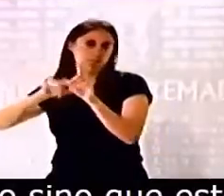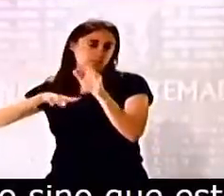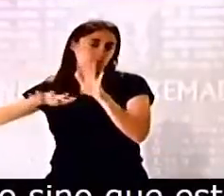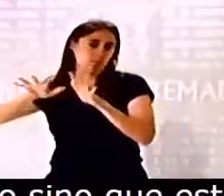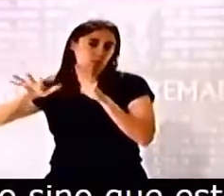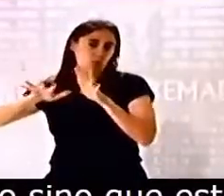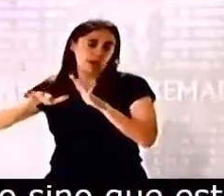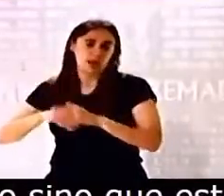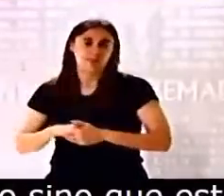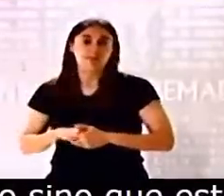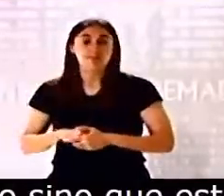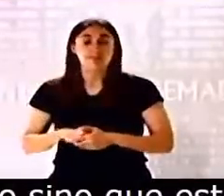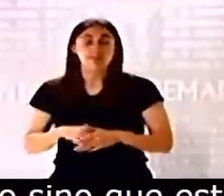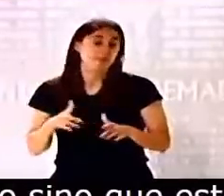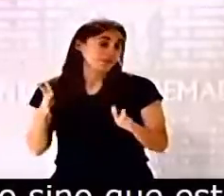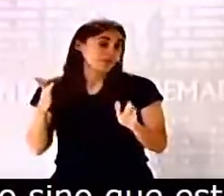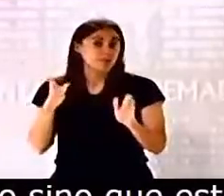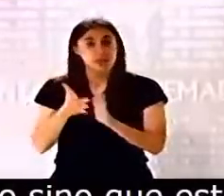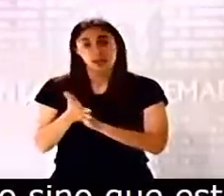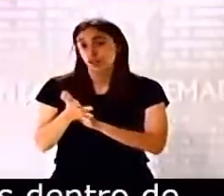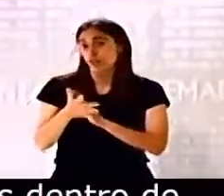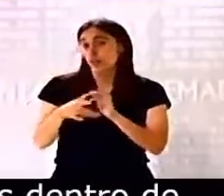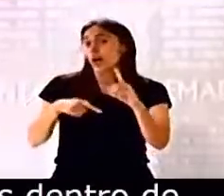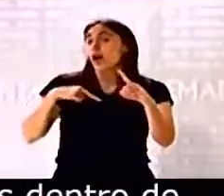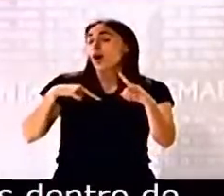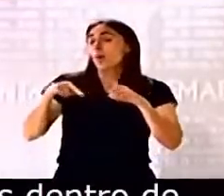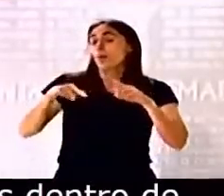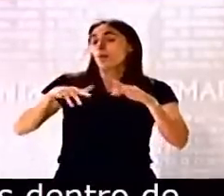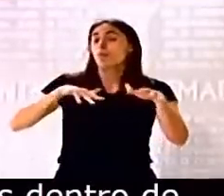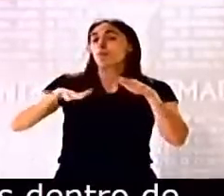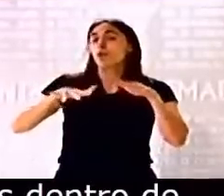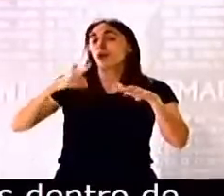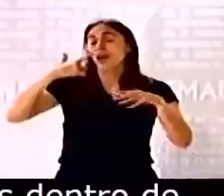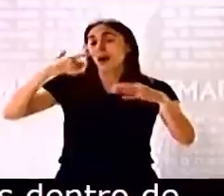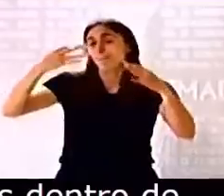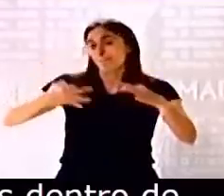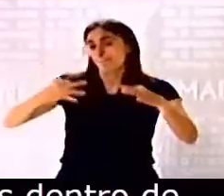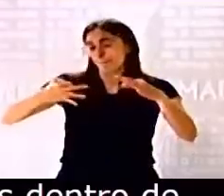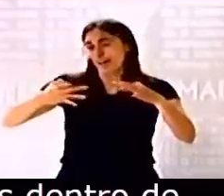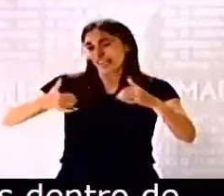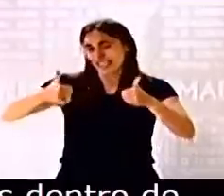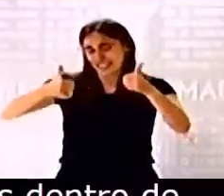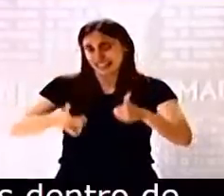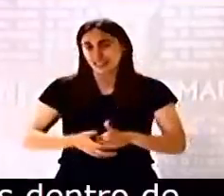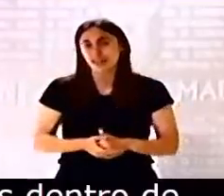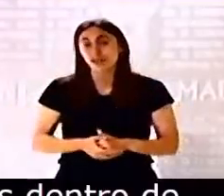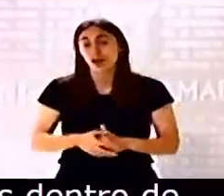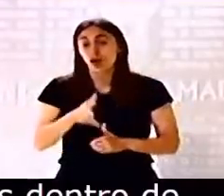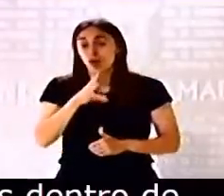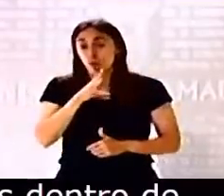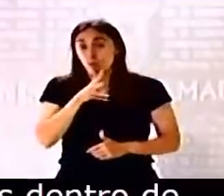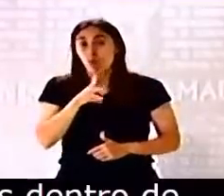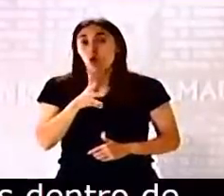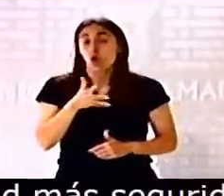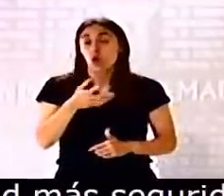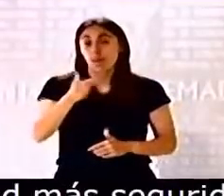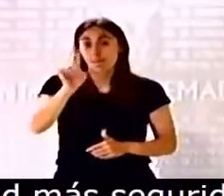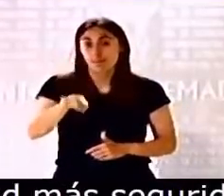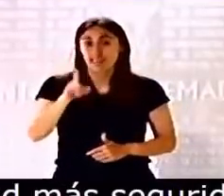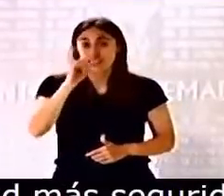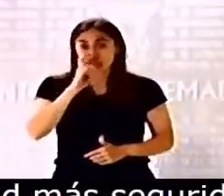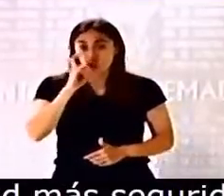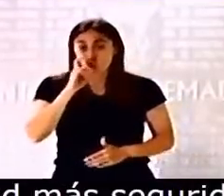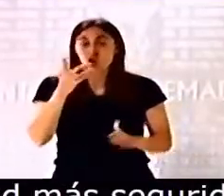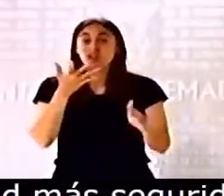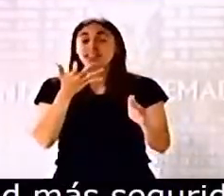de tal suerte que tendríamos una movilidad mucho más segura que la que tendremos ahora, ¿no? Y, entre otras cosas, porque para el mes de junio, de seguir con las